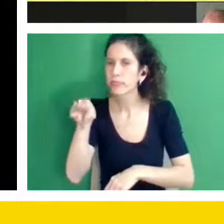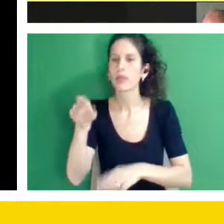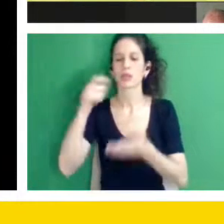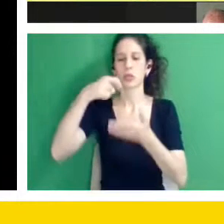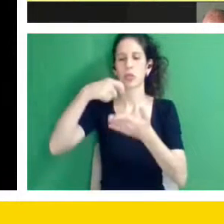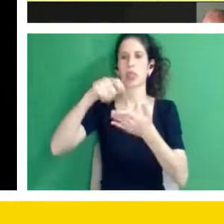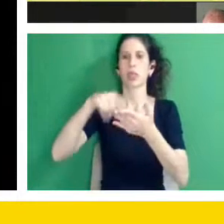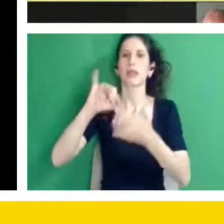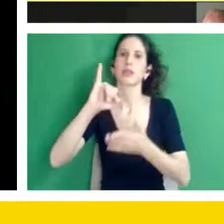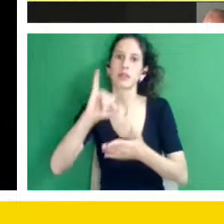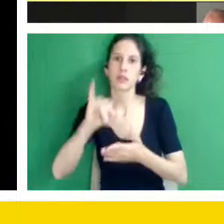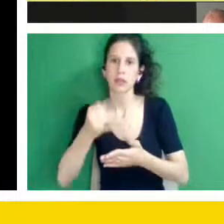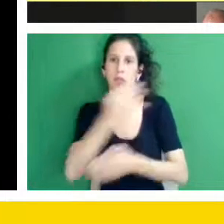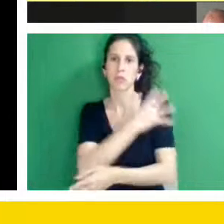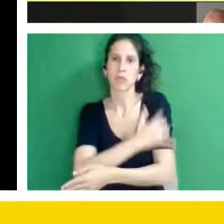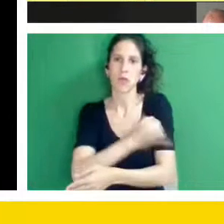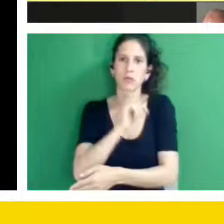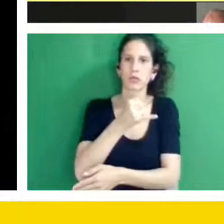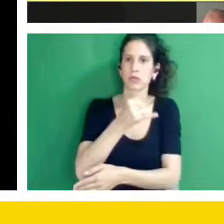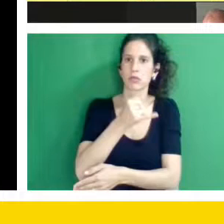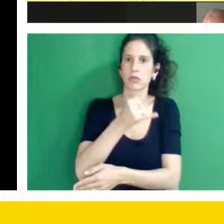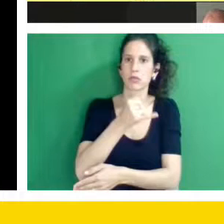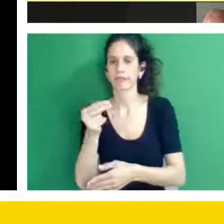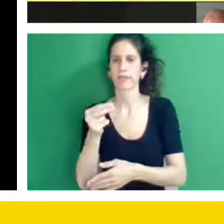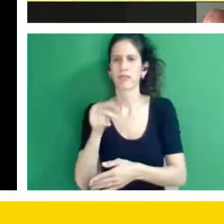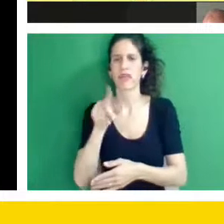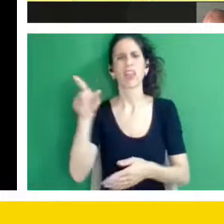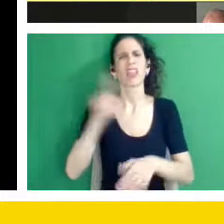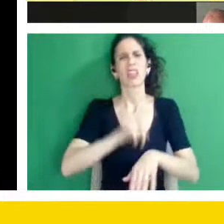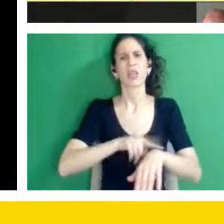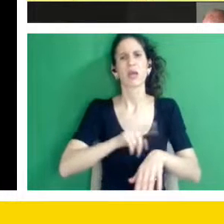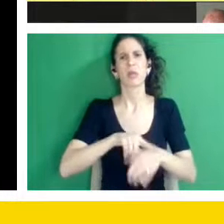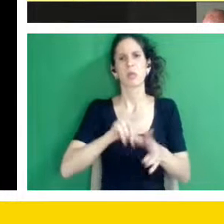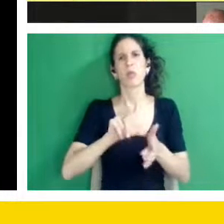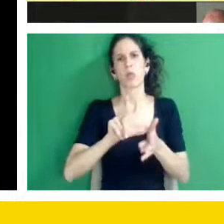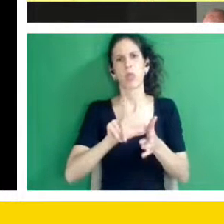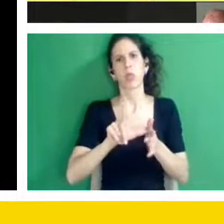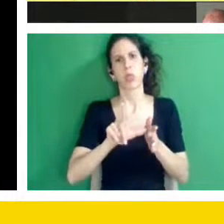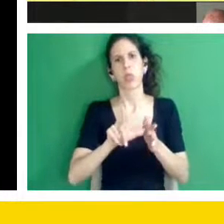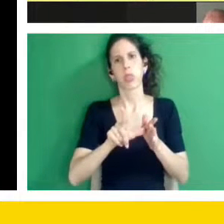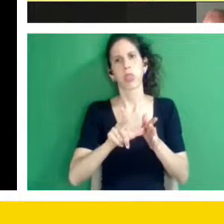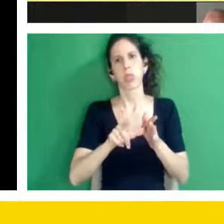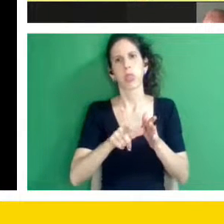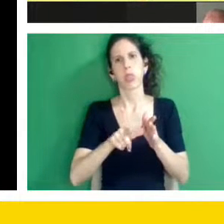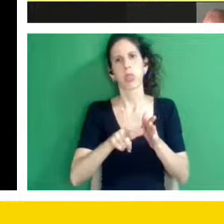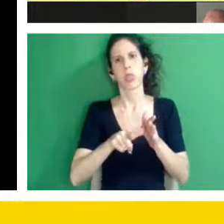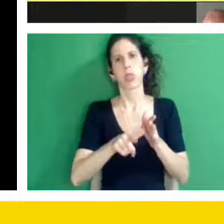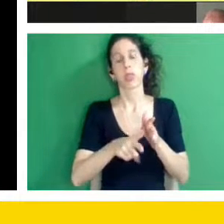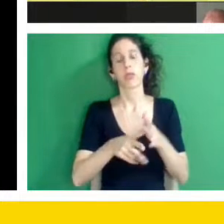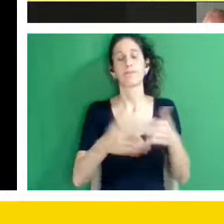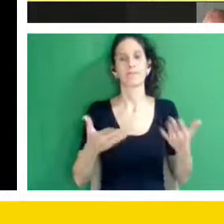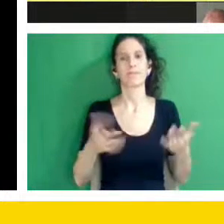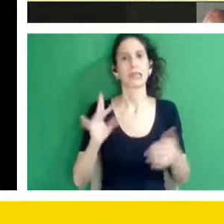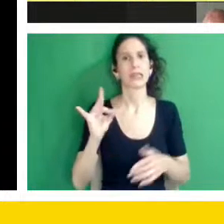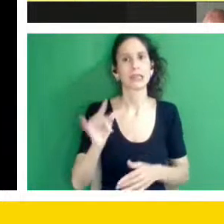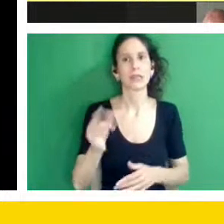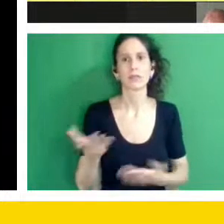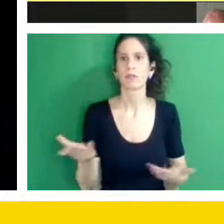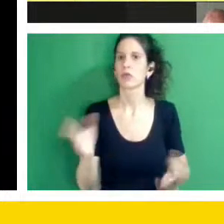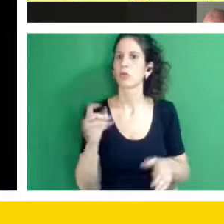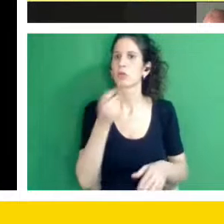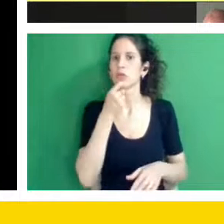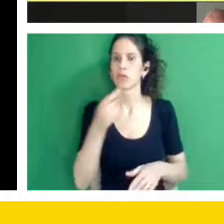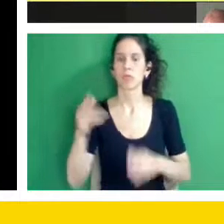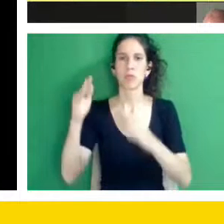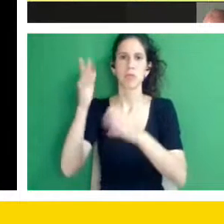sus bemoles, porque las personas con discapacidad generalmente vivimos en la casa de nuestros padres o parientes, rara vez vivimos solos. Y